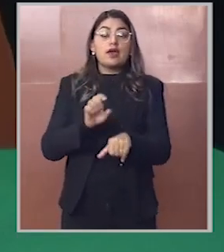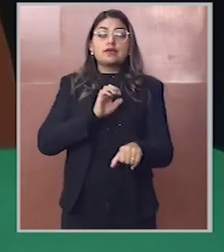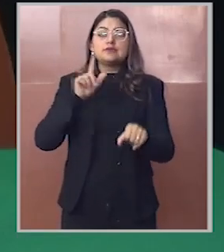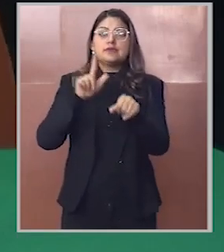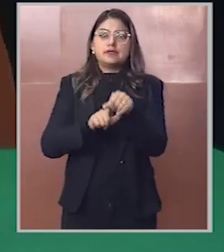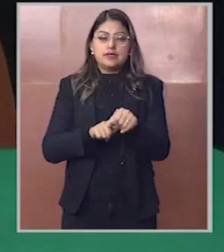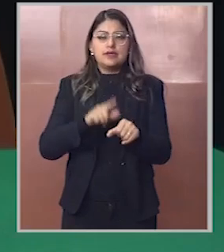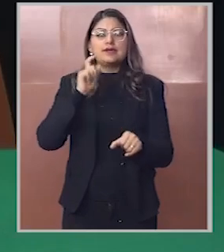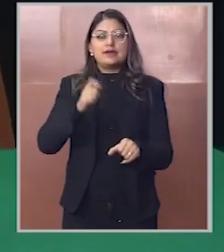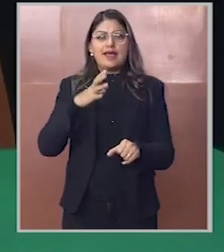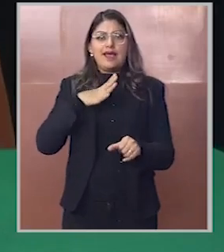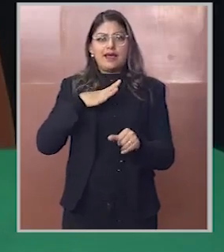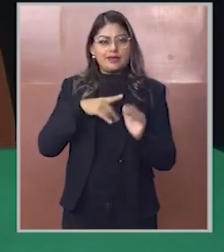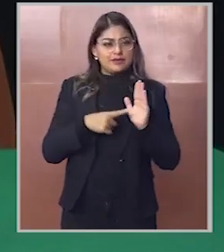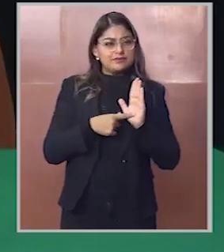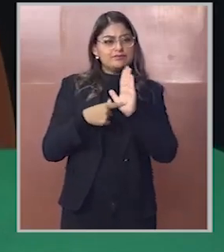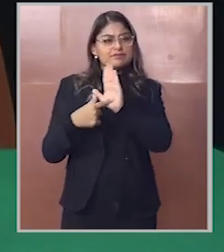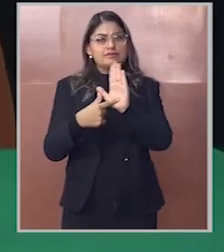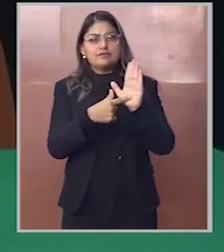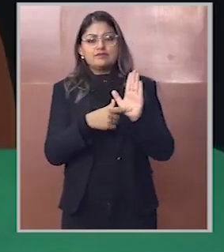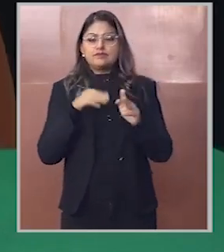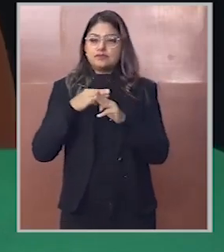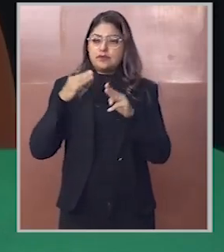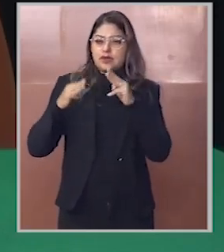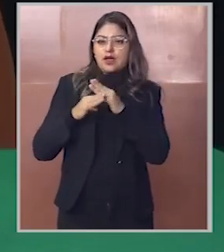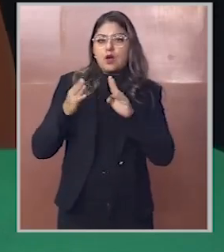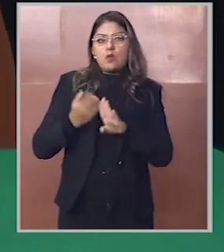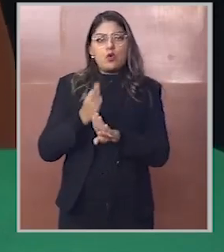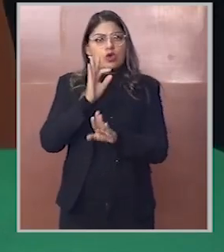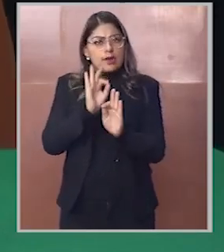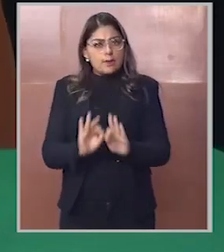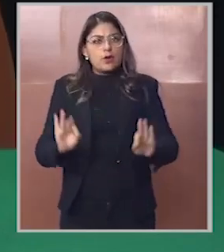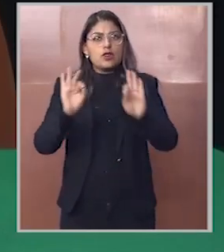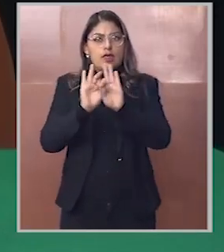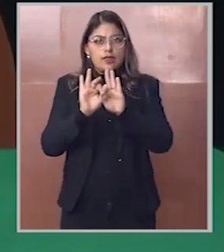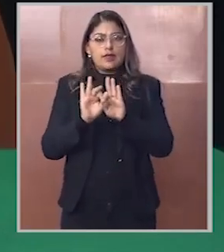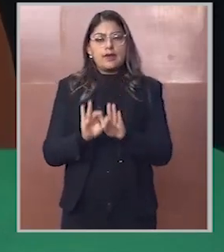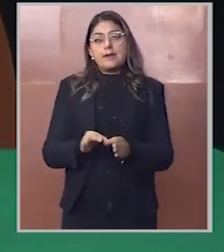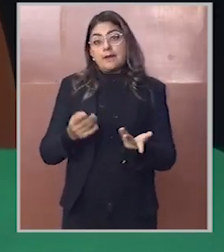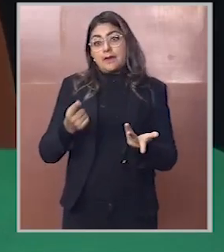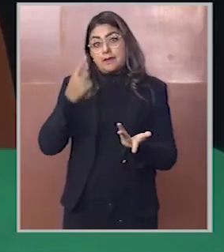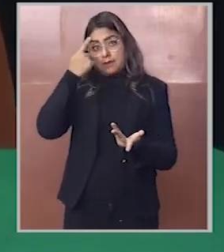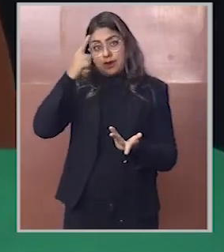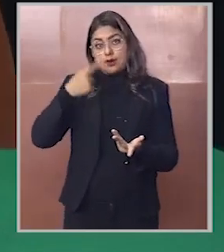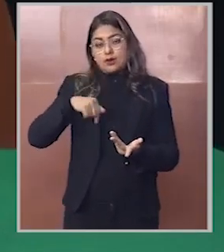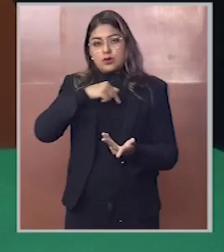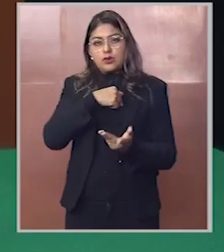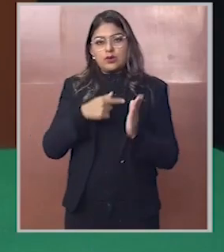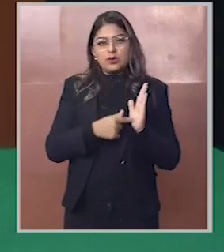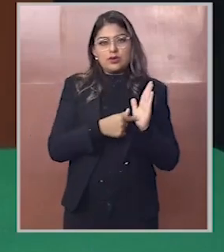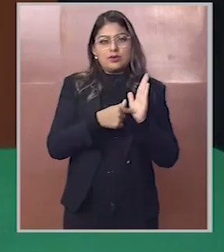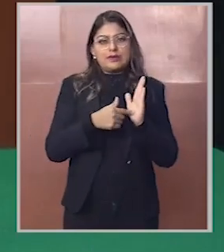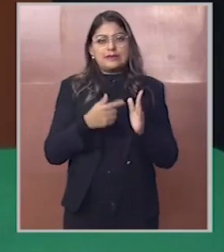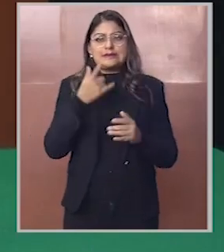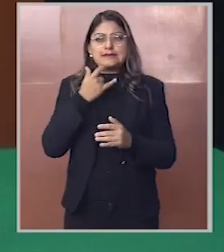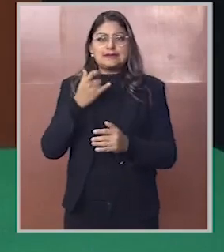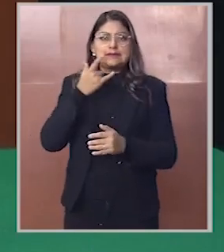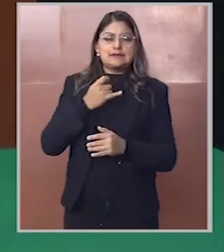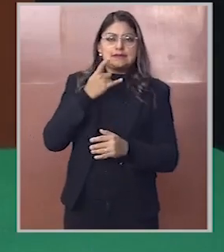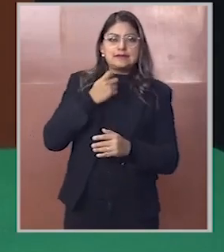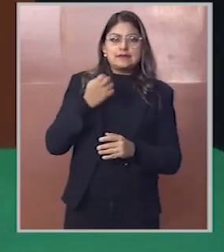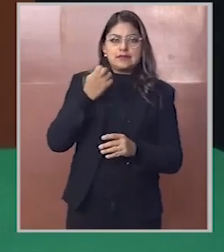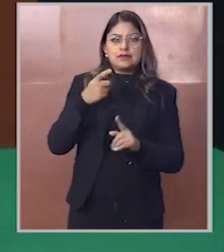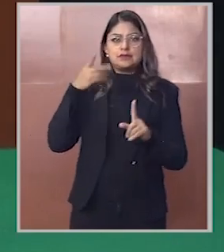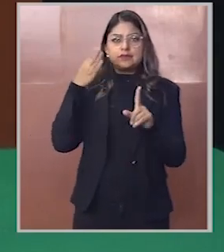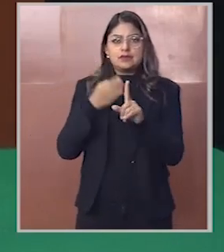tanta importancia para esto que buscamos desde hace mucho tiempo no el reconocimiento